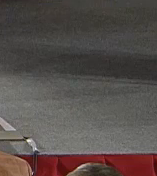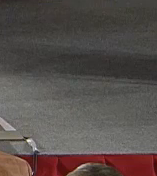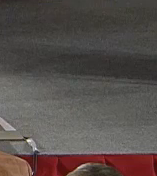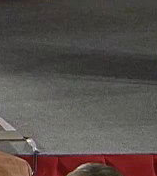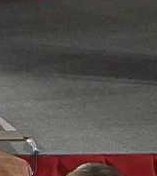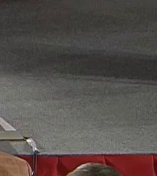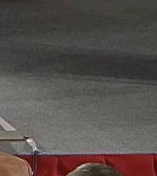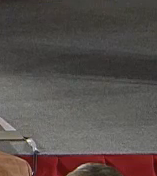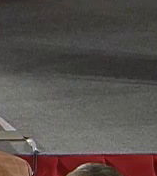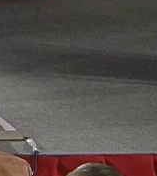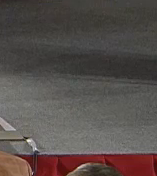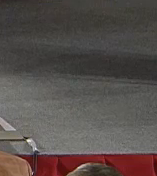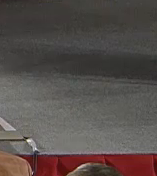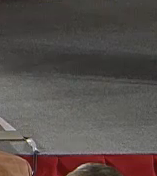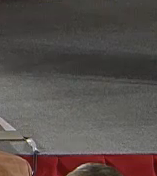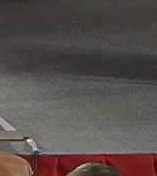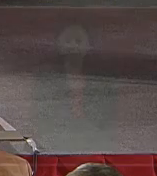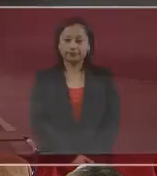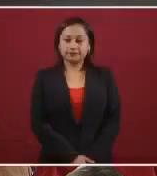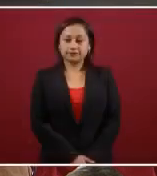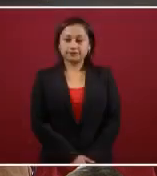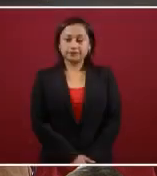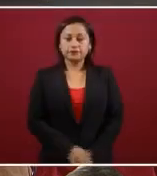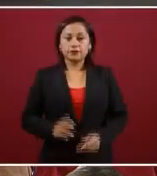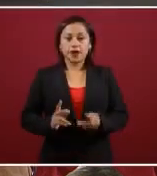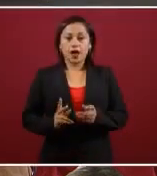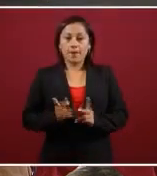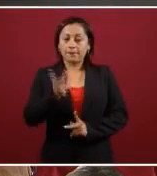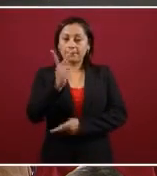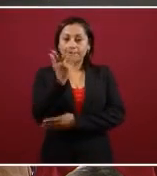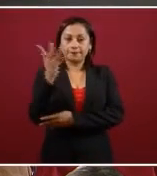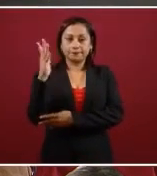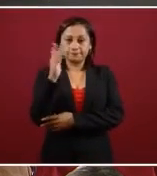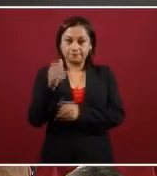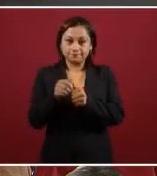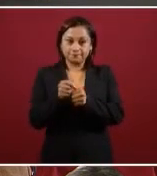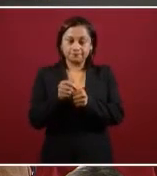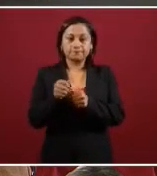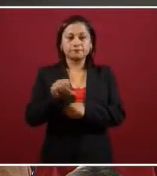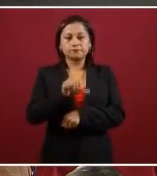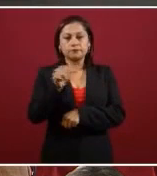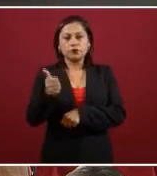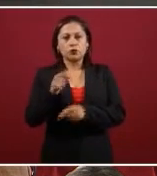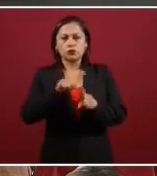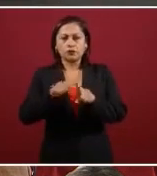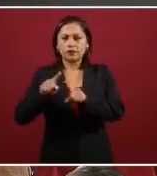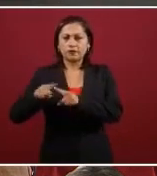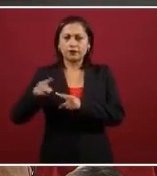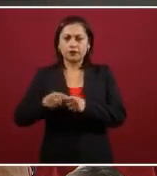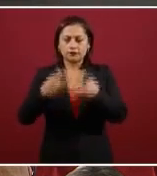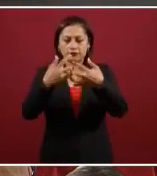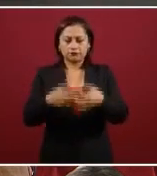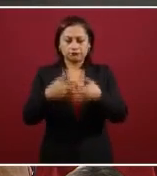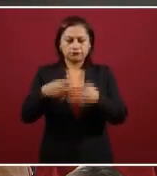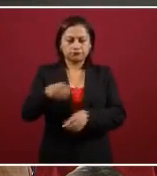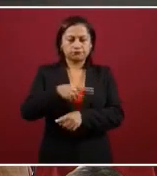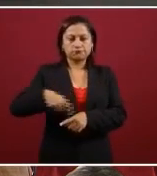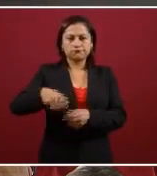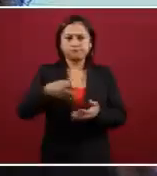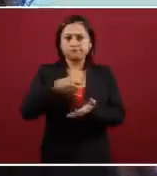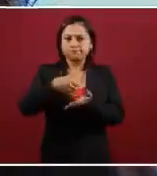desaparecer, cacaotales y muchas formas de sistemas agroforestales que nos